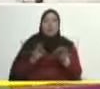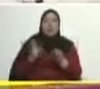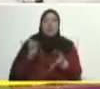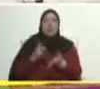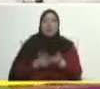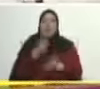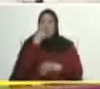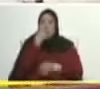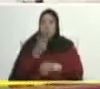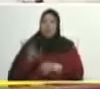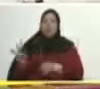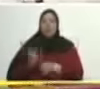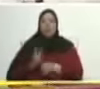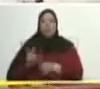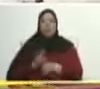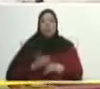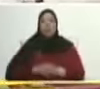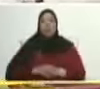a Venezuela,